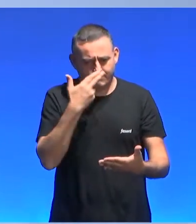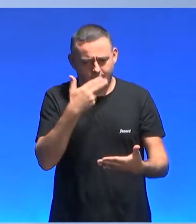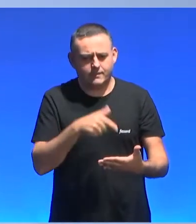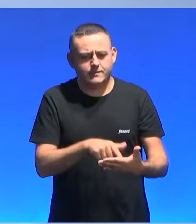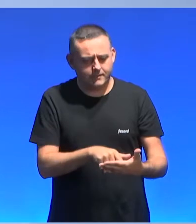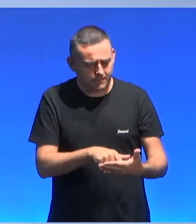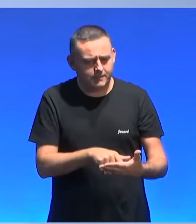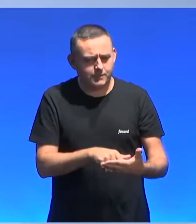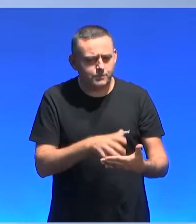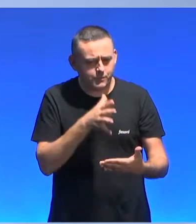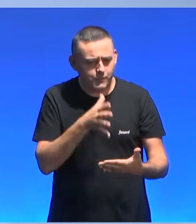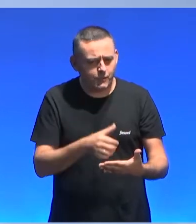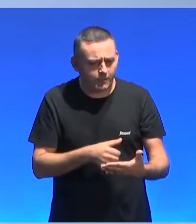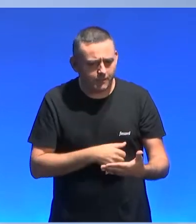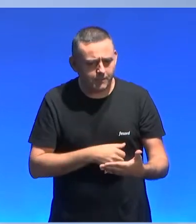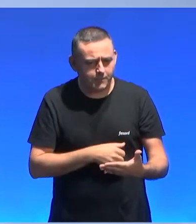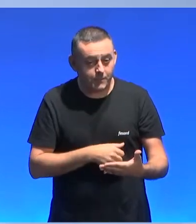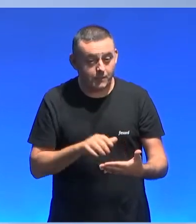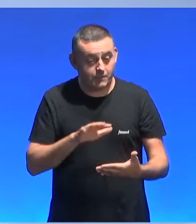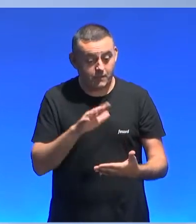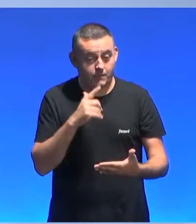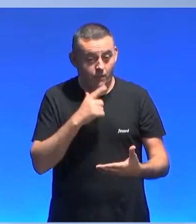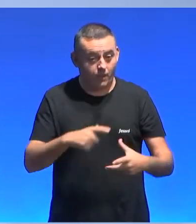identifica la ciudad con la plaza.